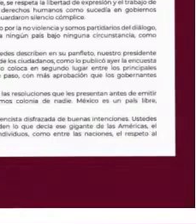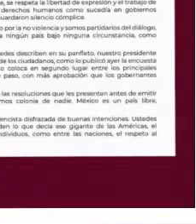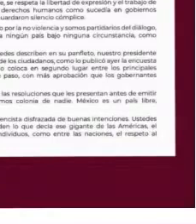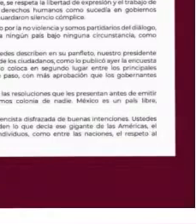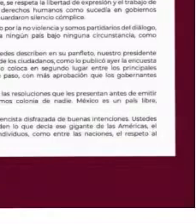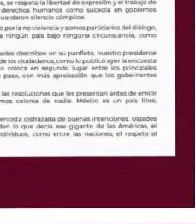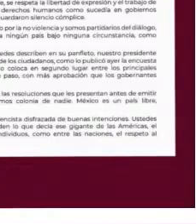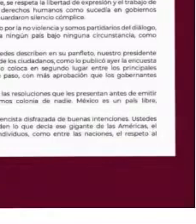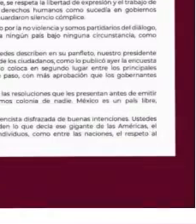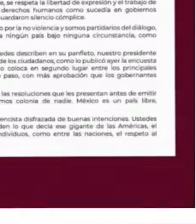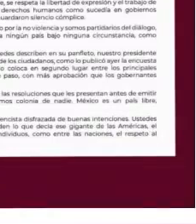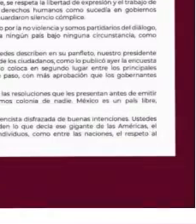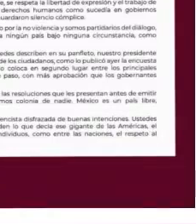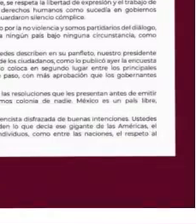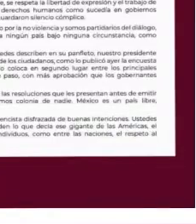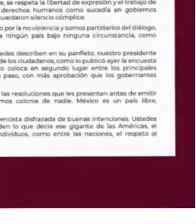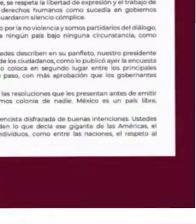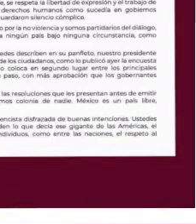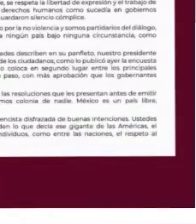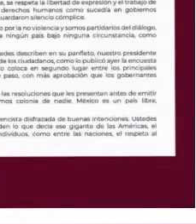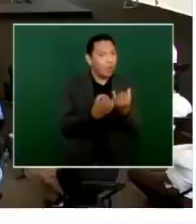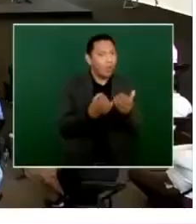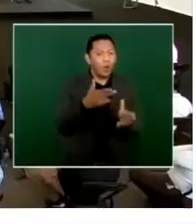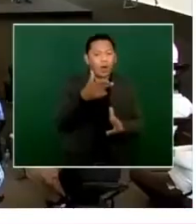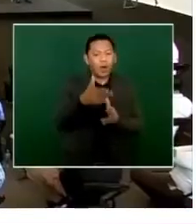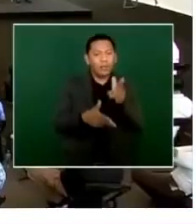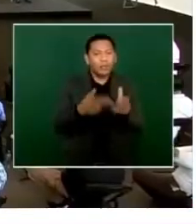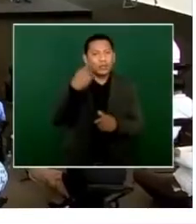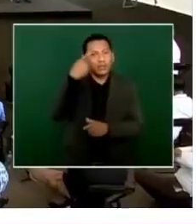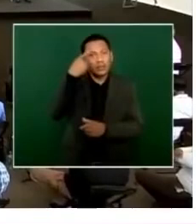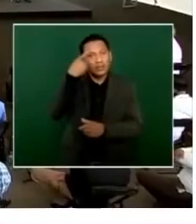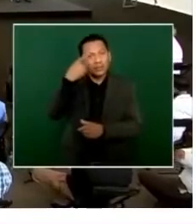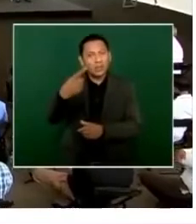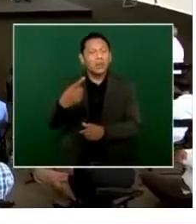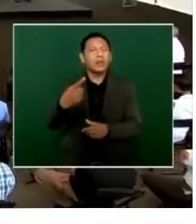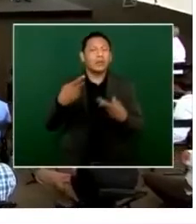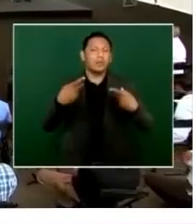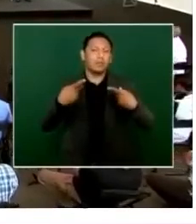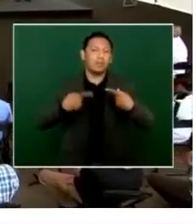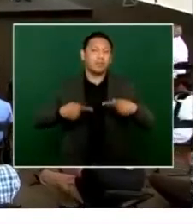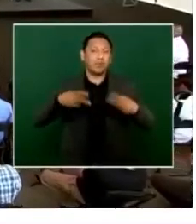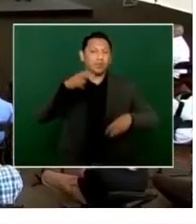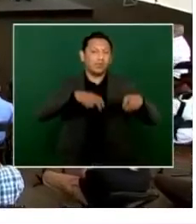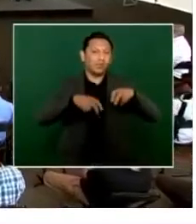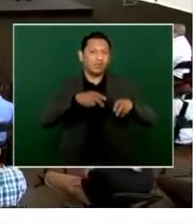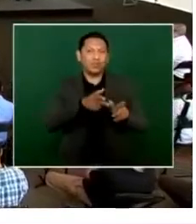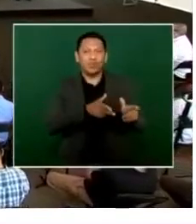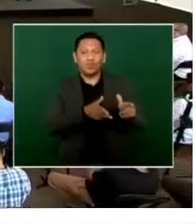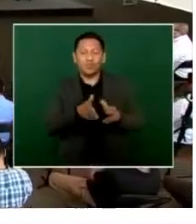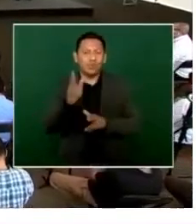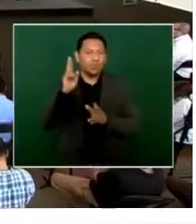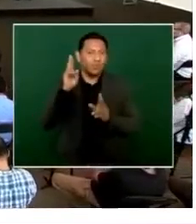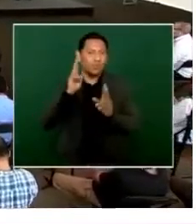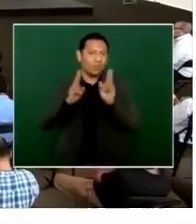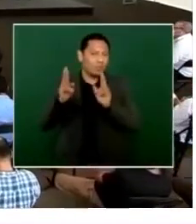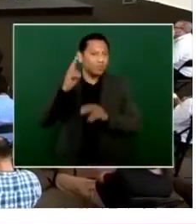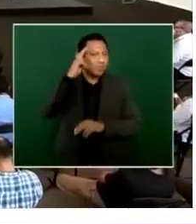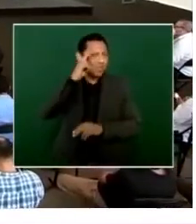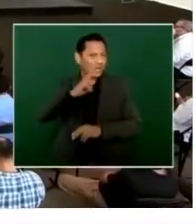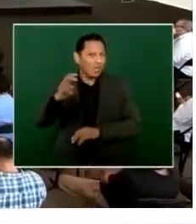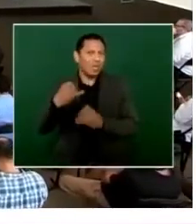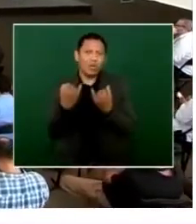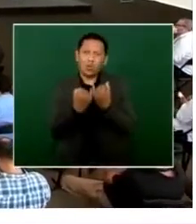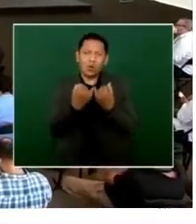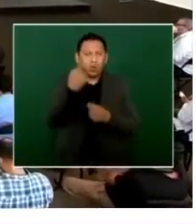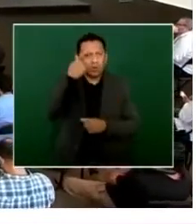11, organizaciones no gubernamentales, nacionales e internacionales lamentaron el tono de la respuesta